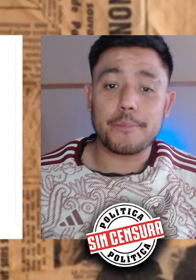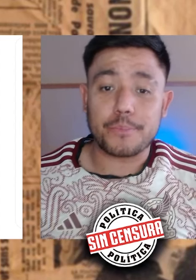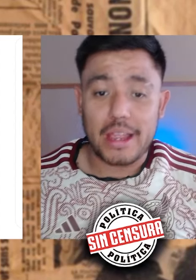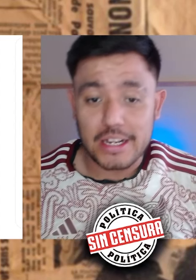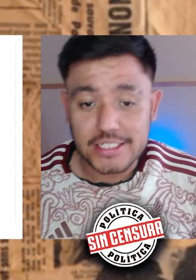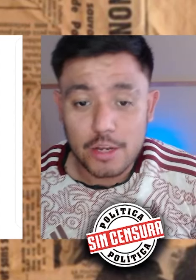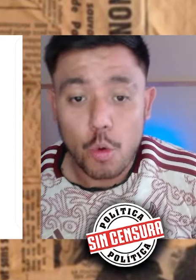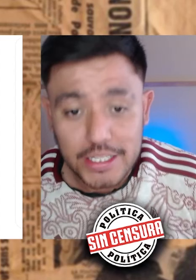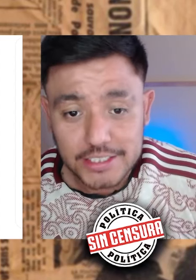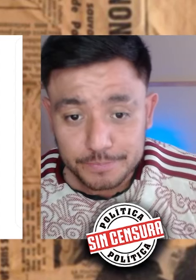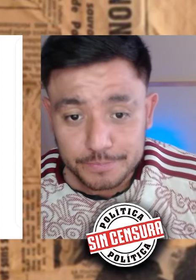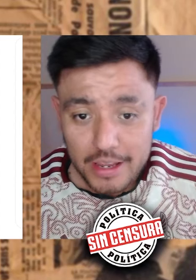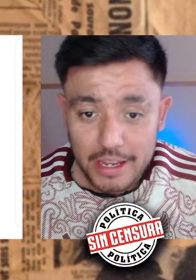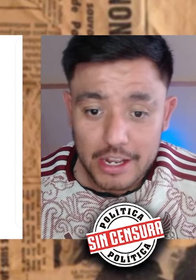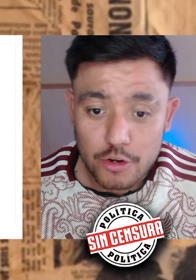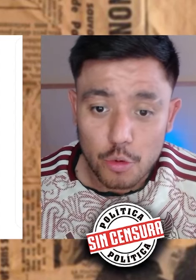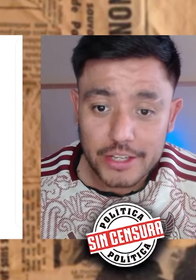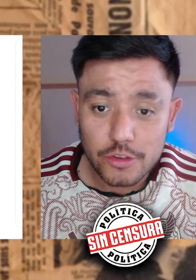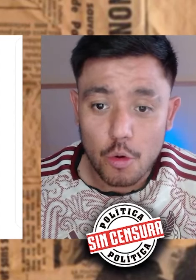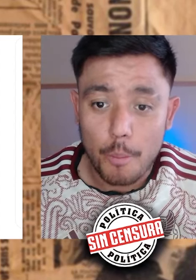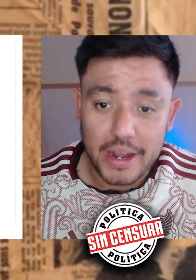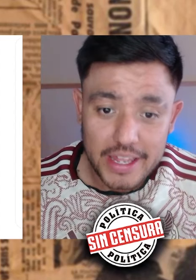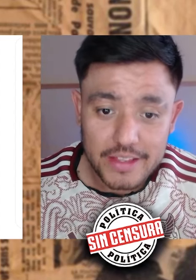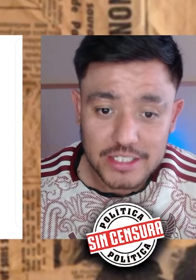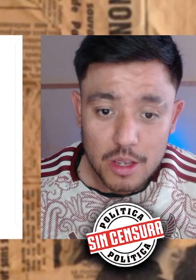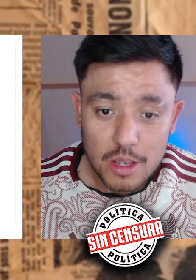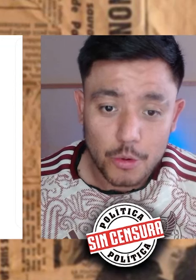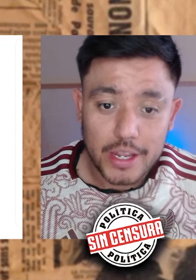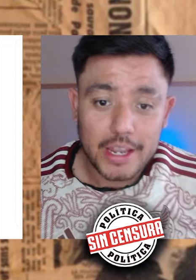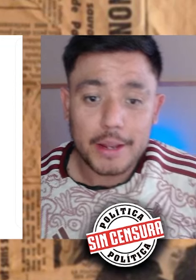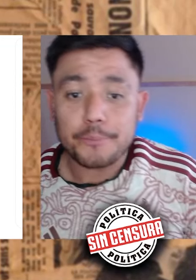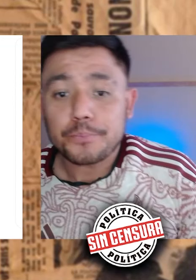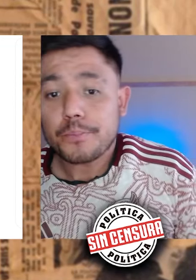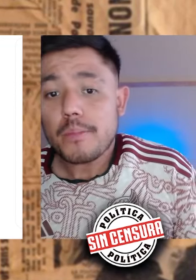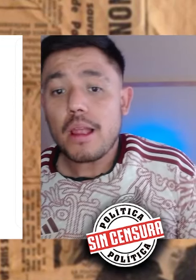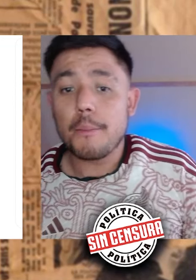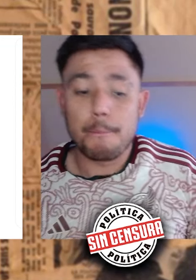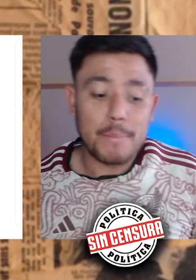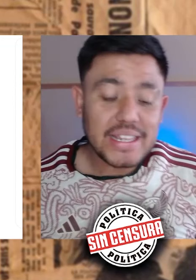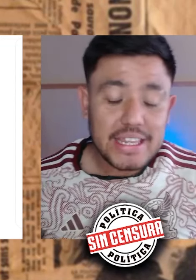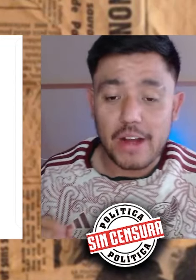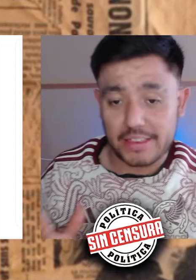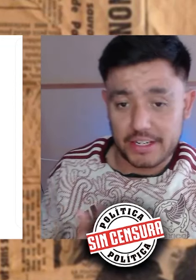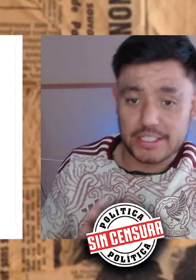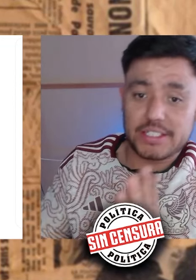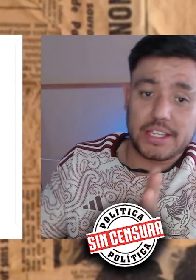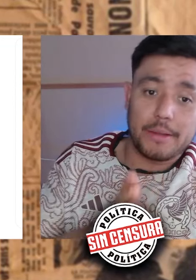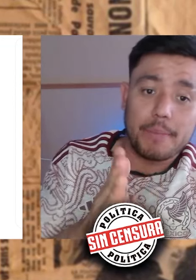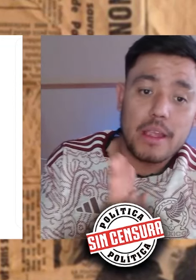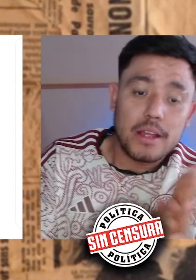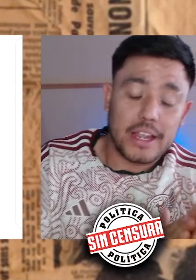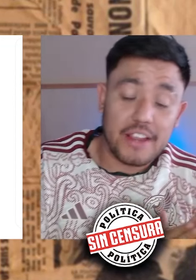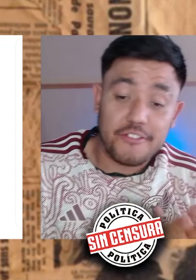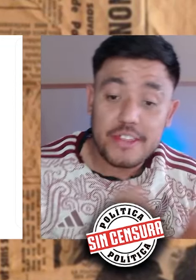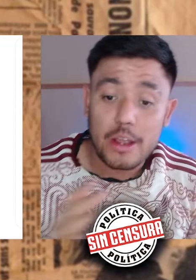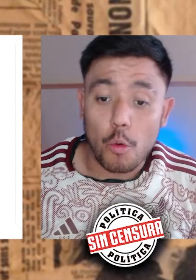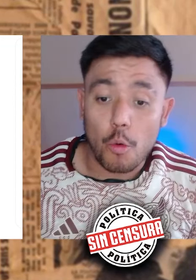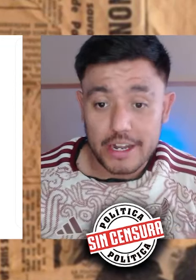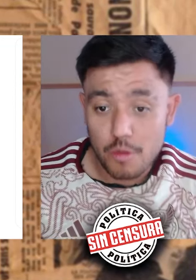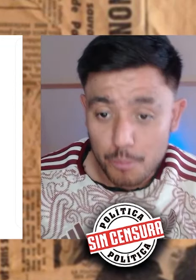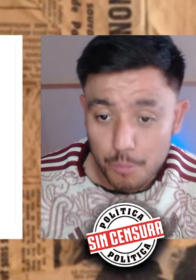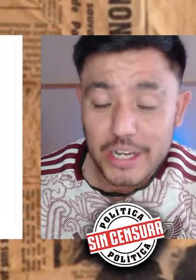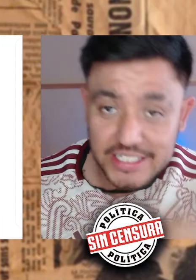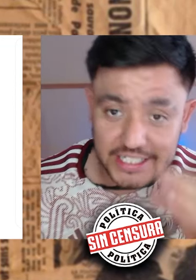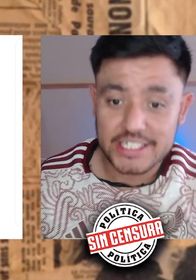este este juez Roberto paredes porque marti batres este jefe de